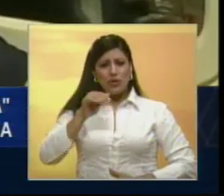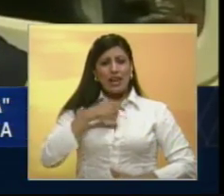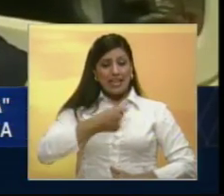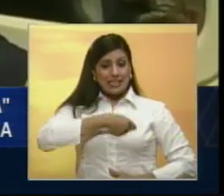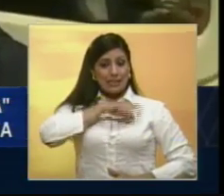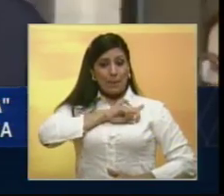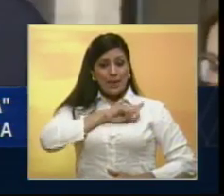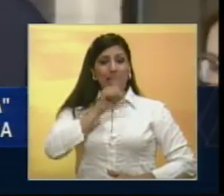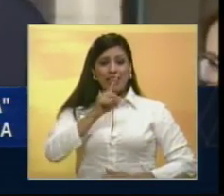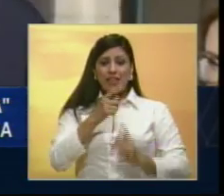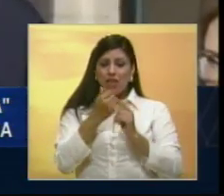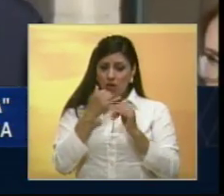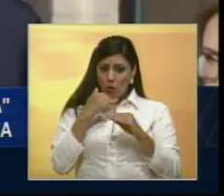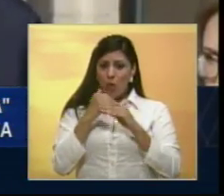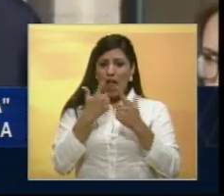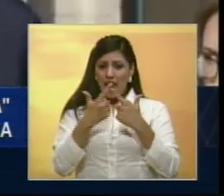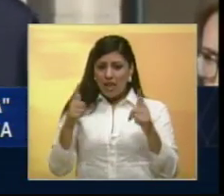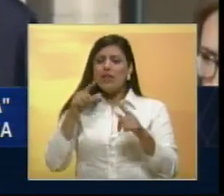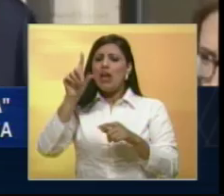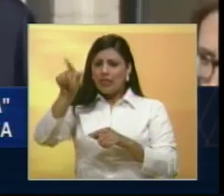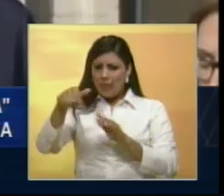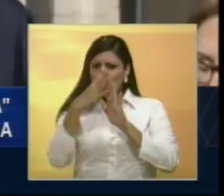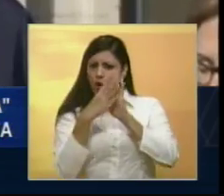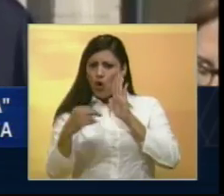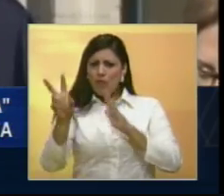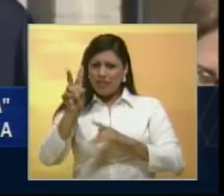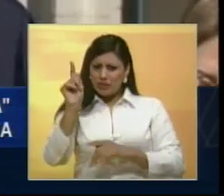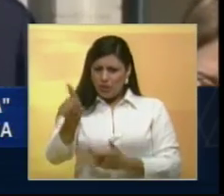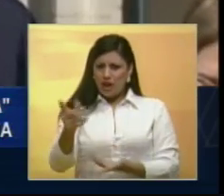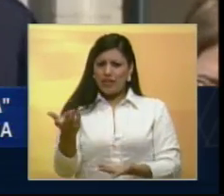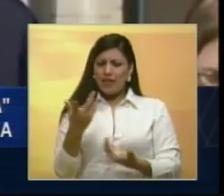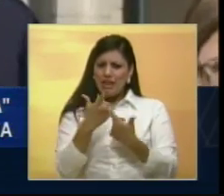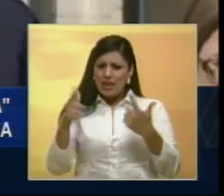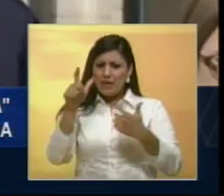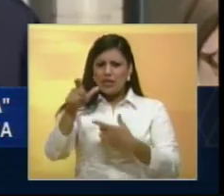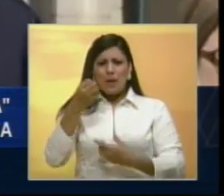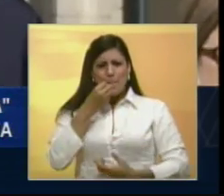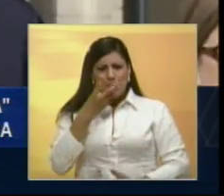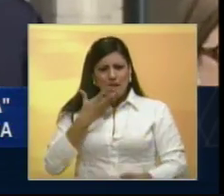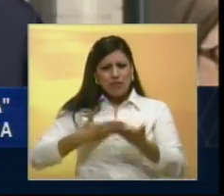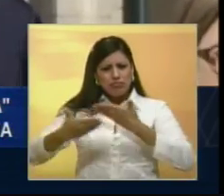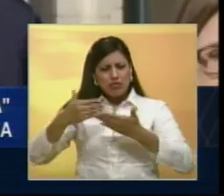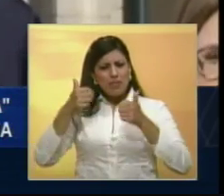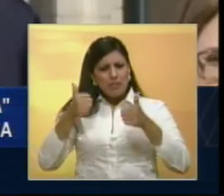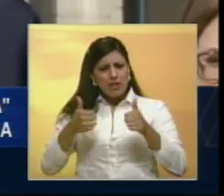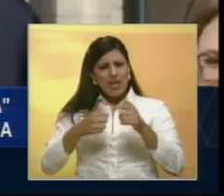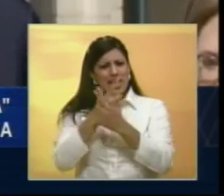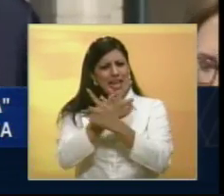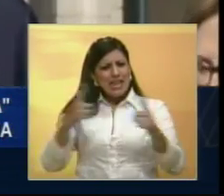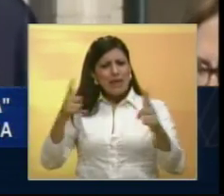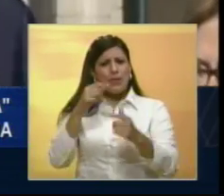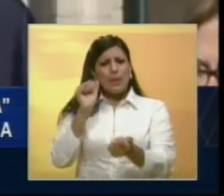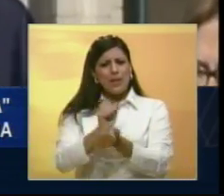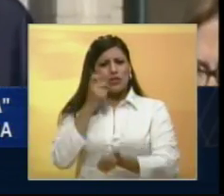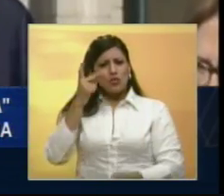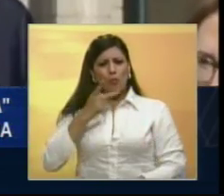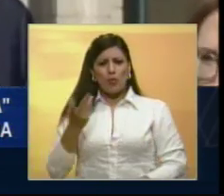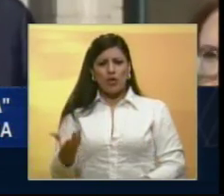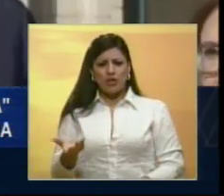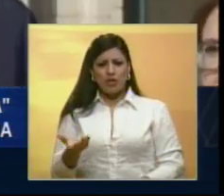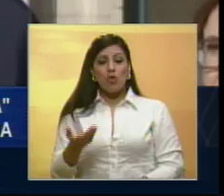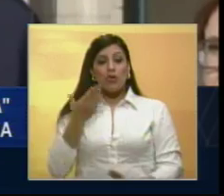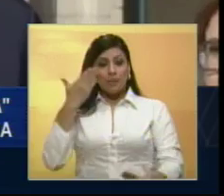en materia de libertades ciudadanas, derechos humanos, un modelo económico de bienestar y la liberación de los presos políticos. El